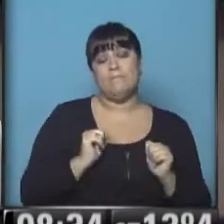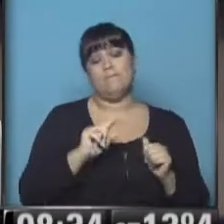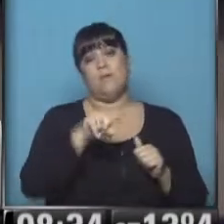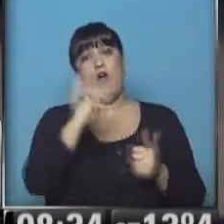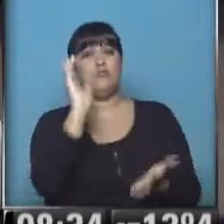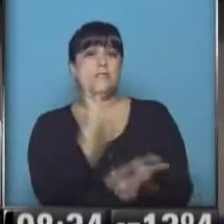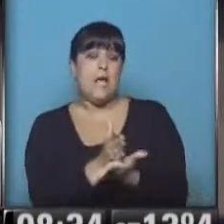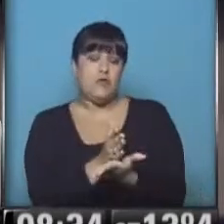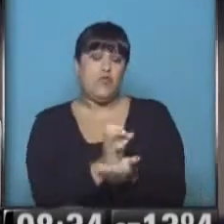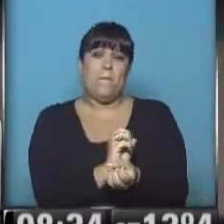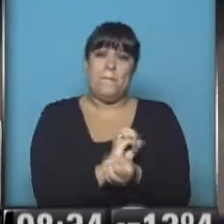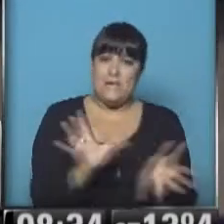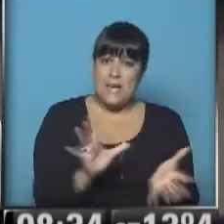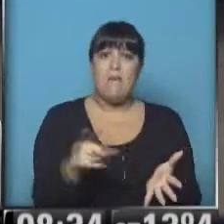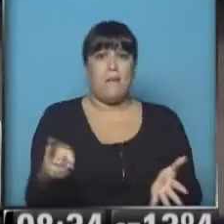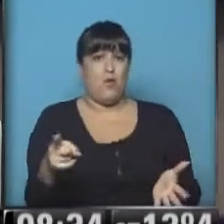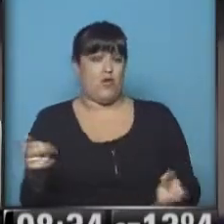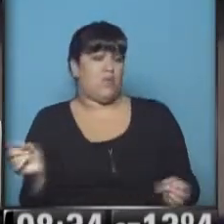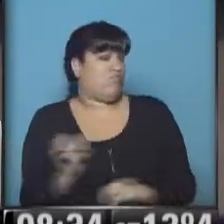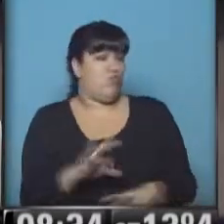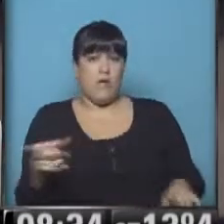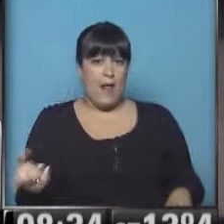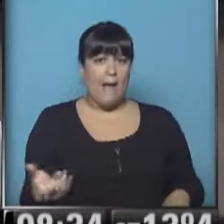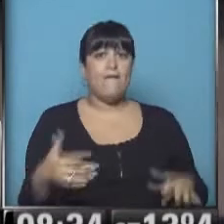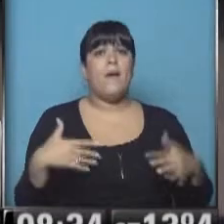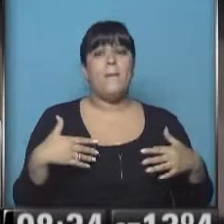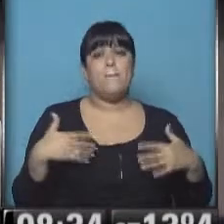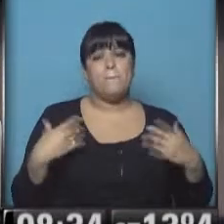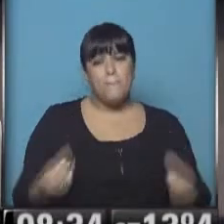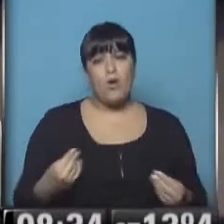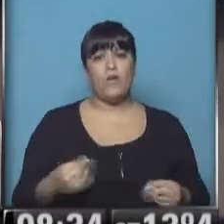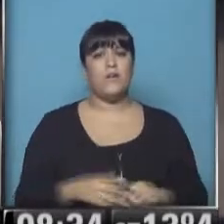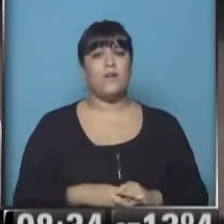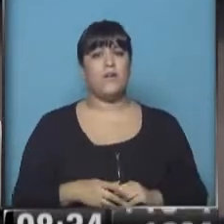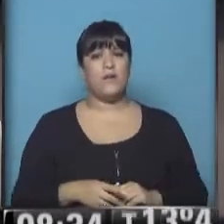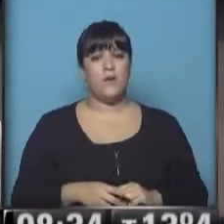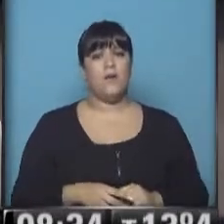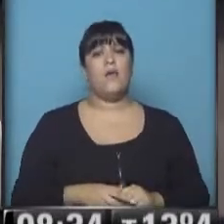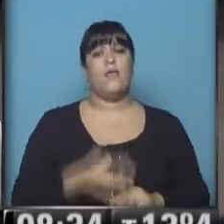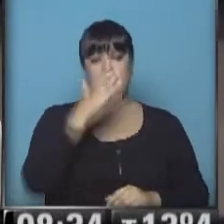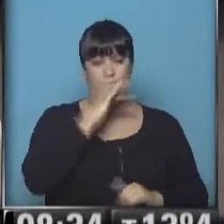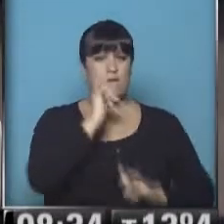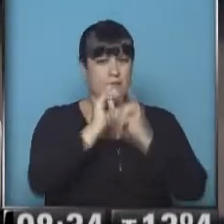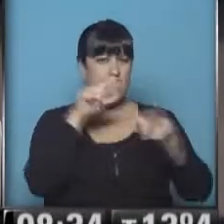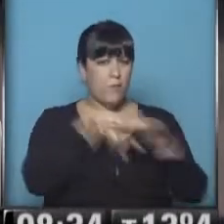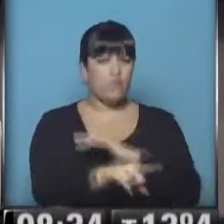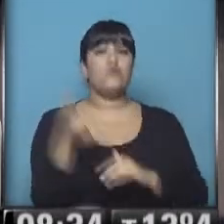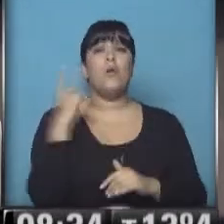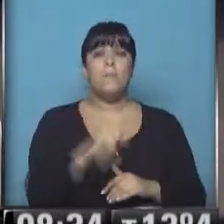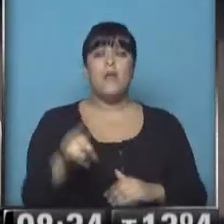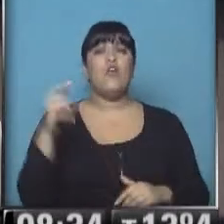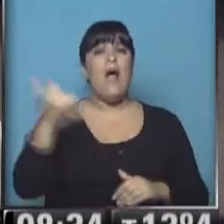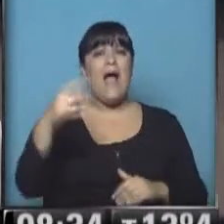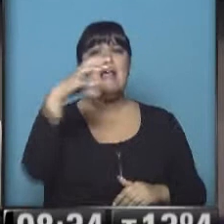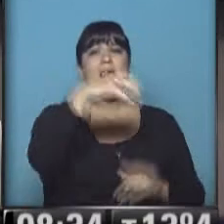de sanciones más más serias ante la gravedad de los hechos sobre todo porque vamos a ir explicando porque también hay hay hay otras empresas